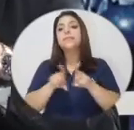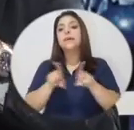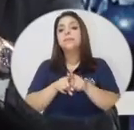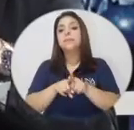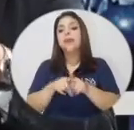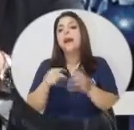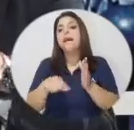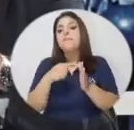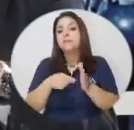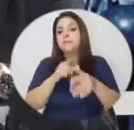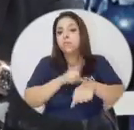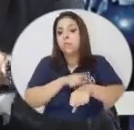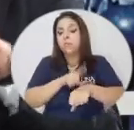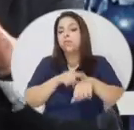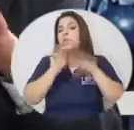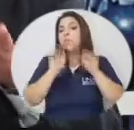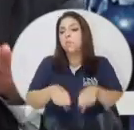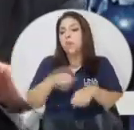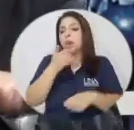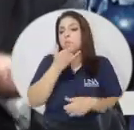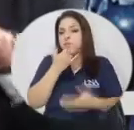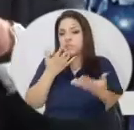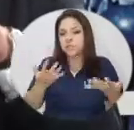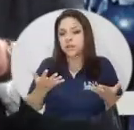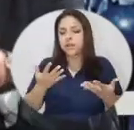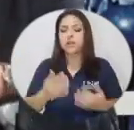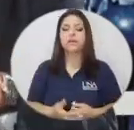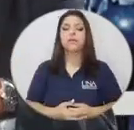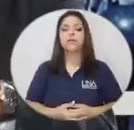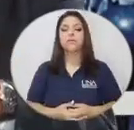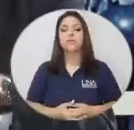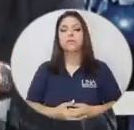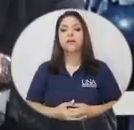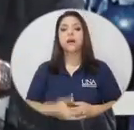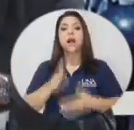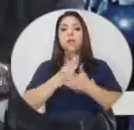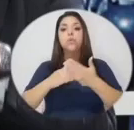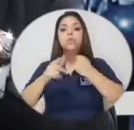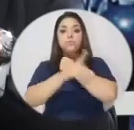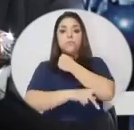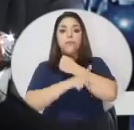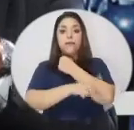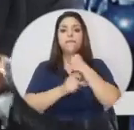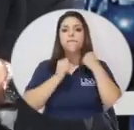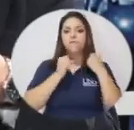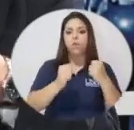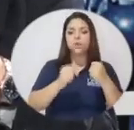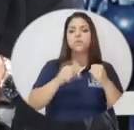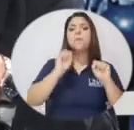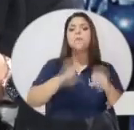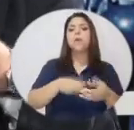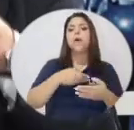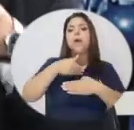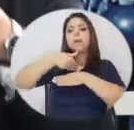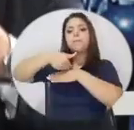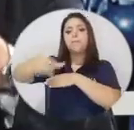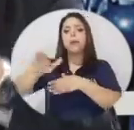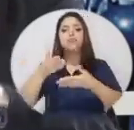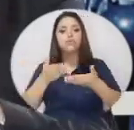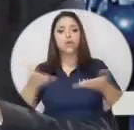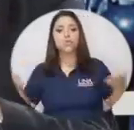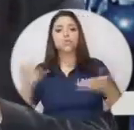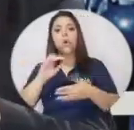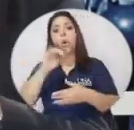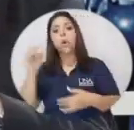en ciertos momentos puede ser que países que tengan ciertas situaciones fuertes les puede mandar recursos o